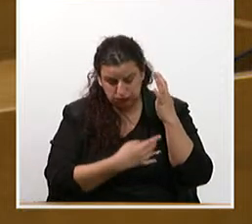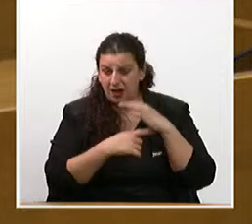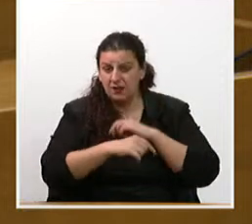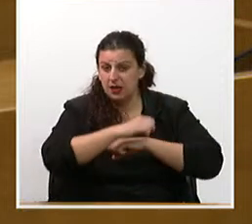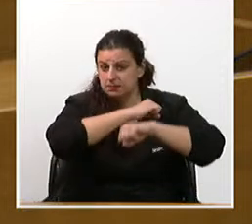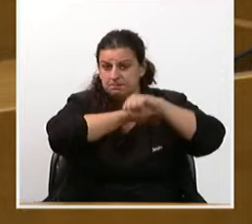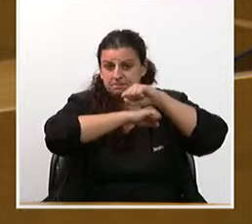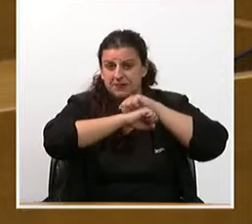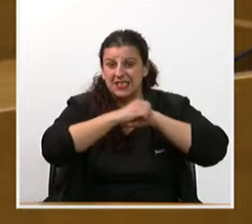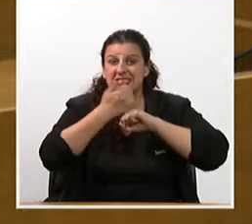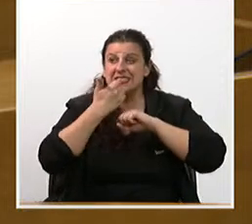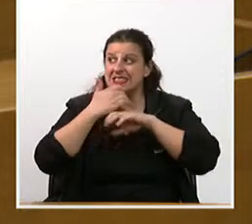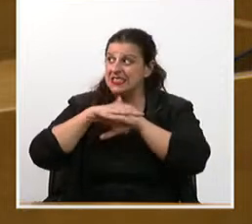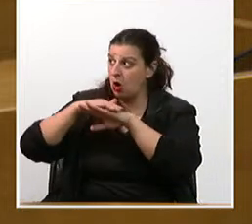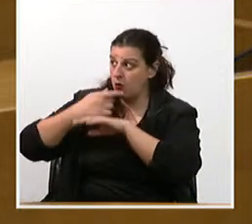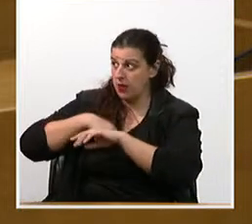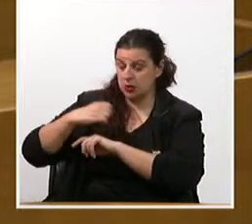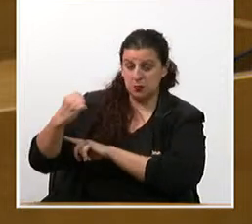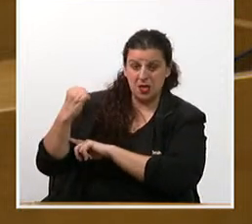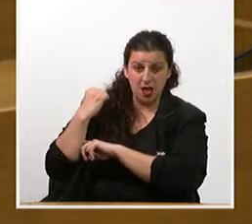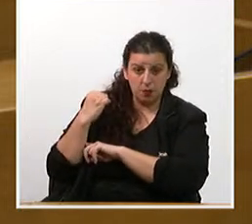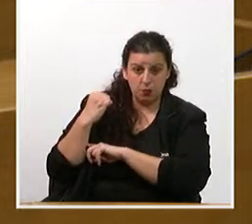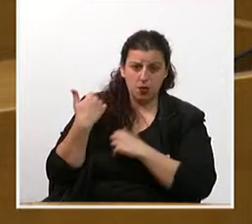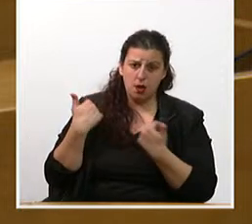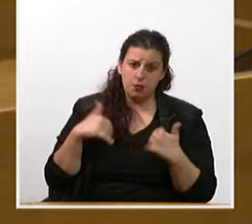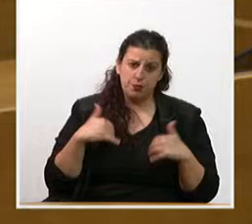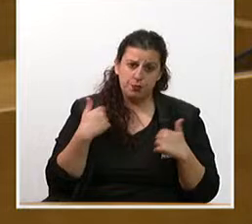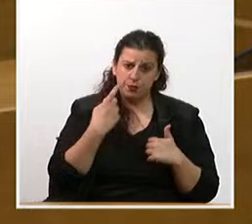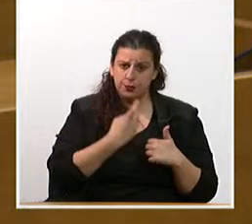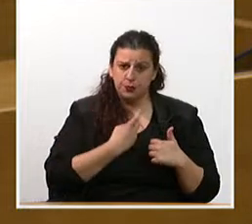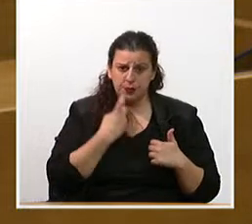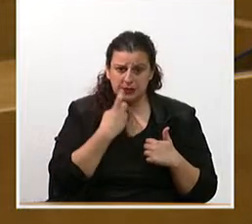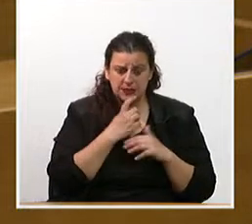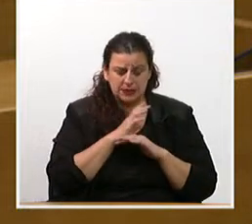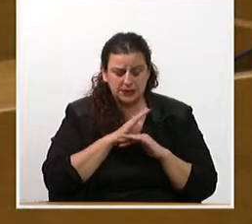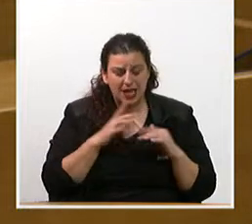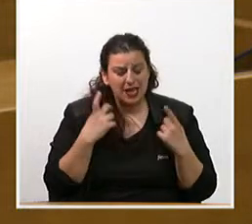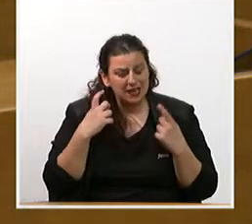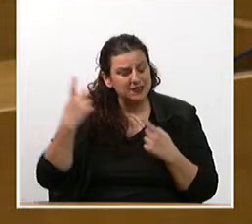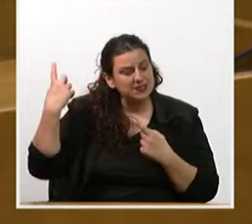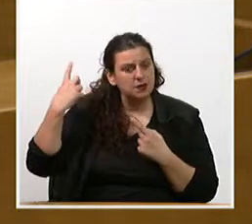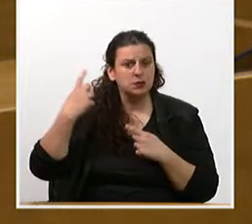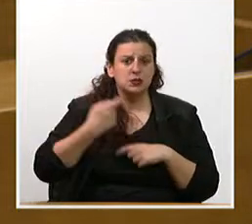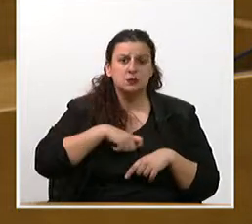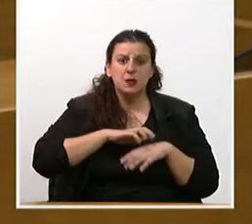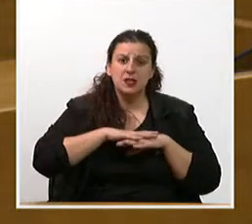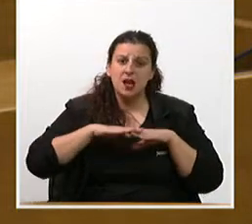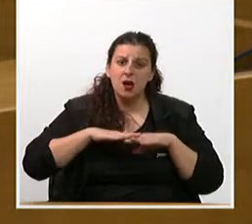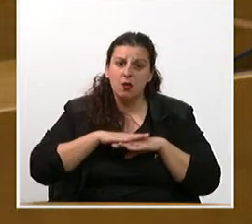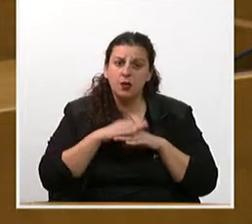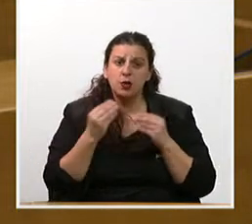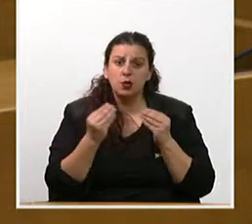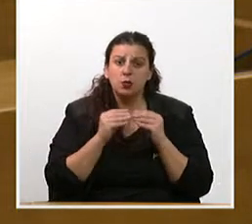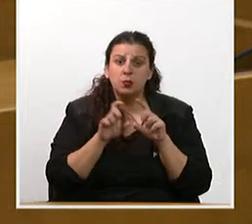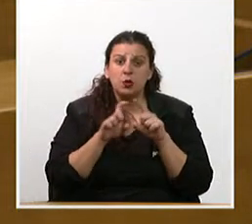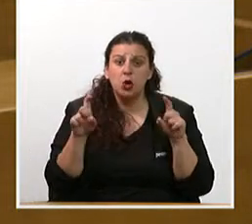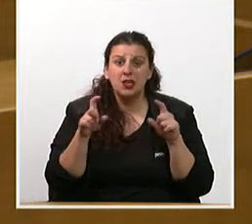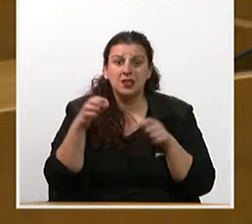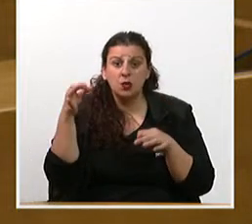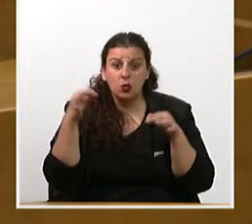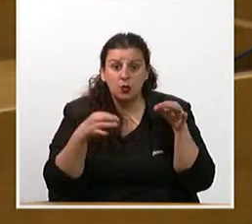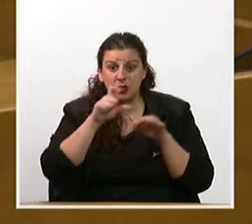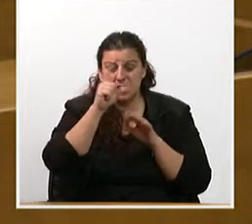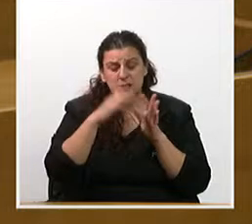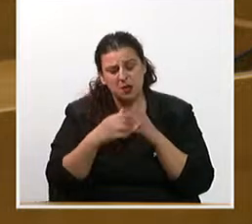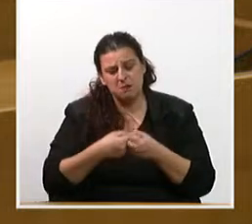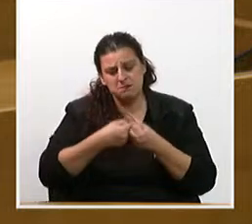apoyo del gobierno de España necesitamos que el gobierno de España se comprometa a ampliar el número de órganos judiciales en la comunidad